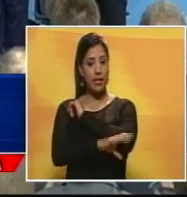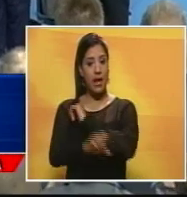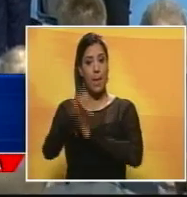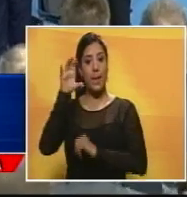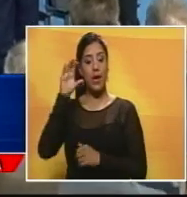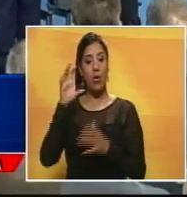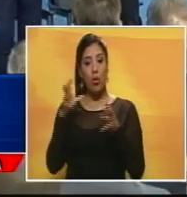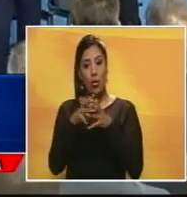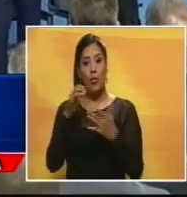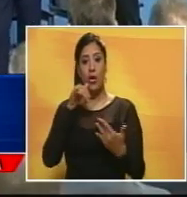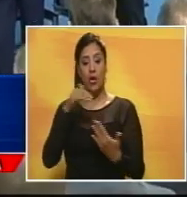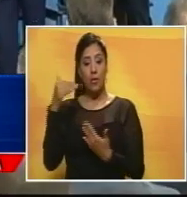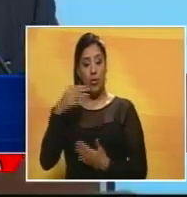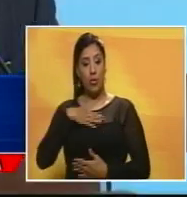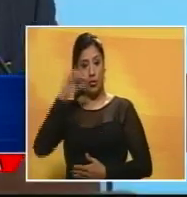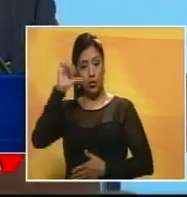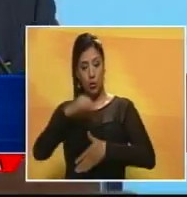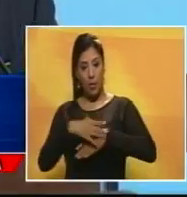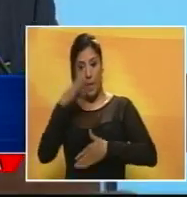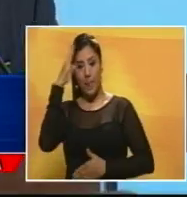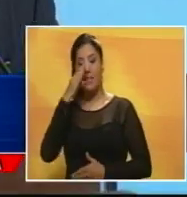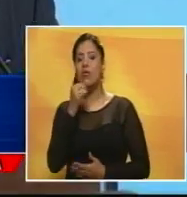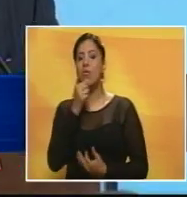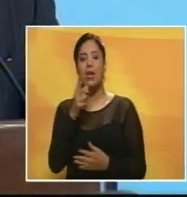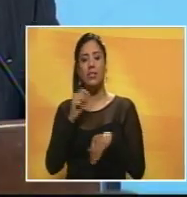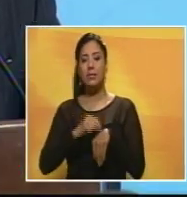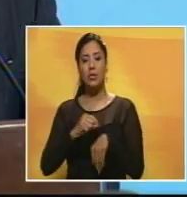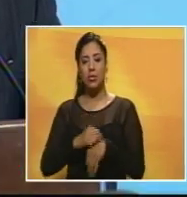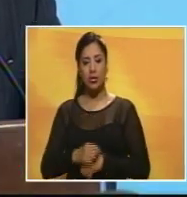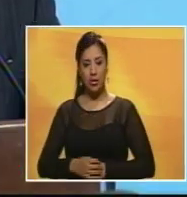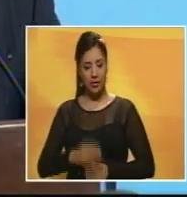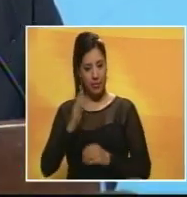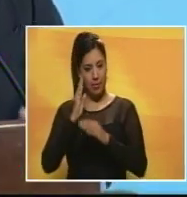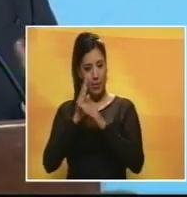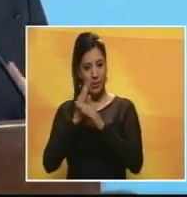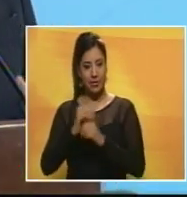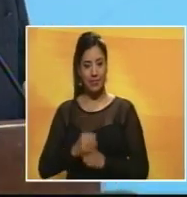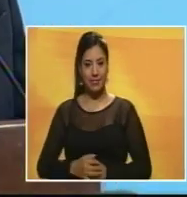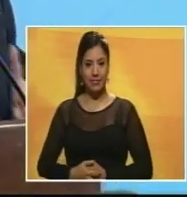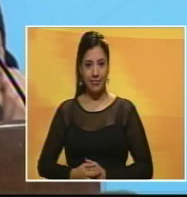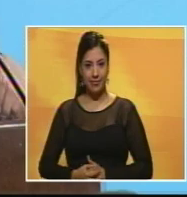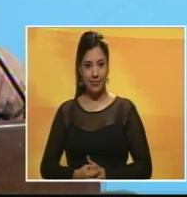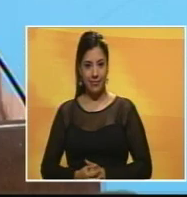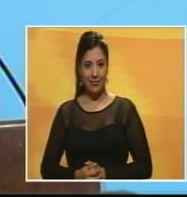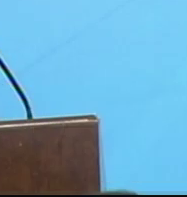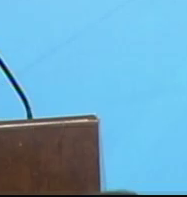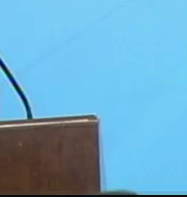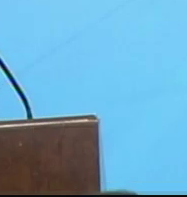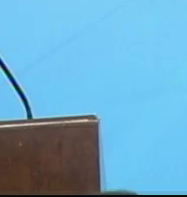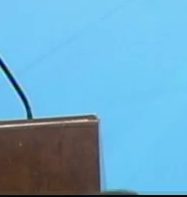en partido de mandatarios suramericanos. Los detalles en tan solo minutos. Ya venimos.